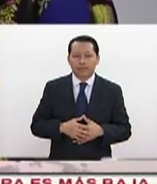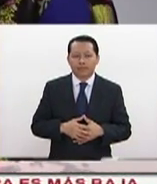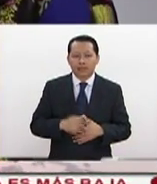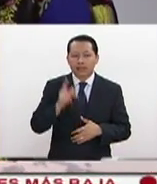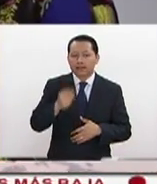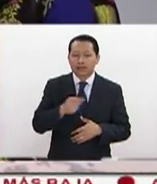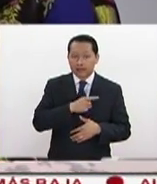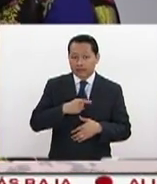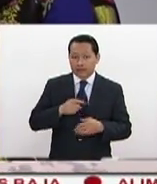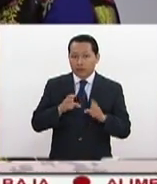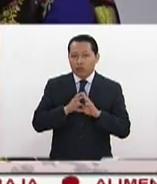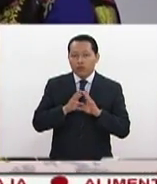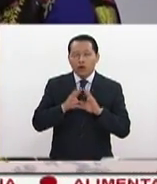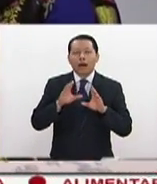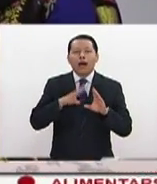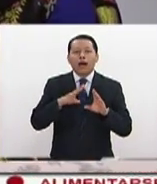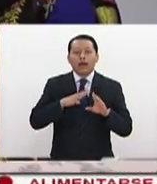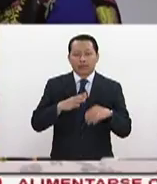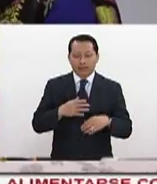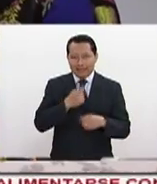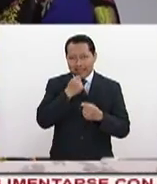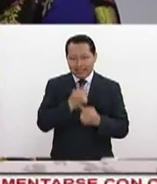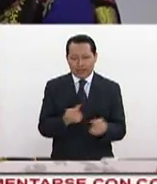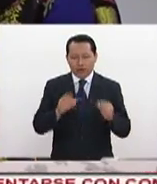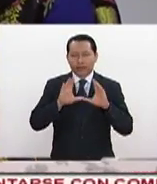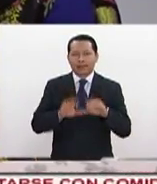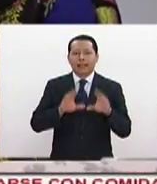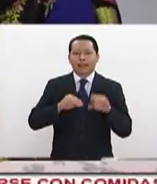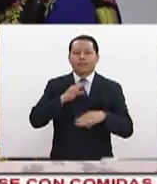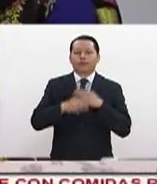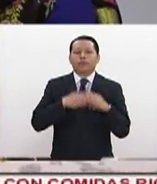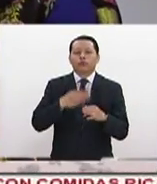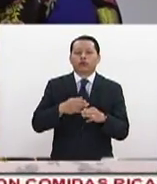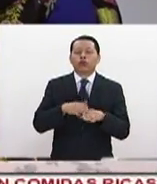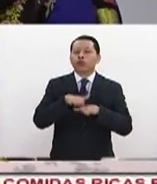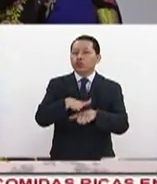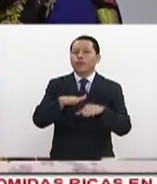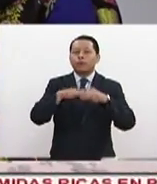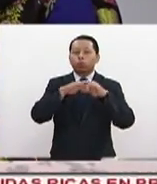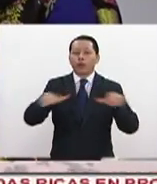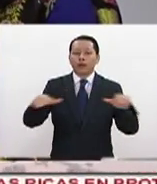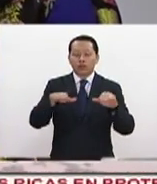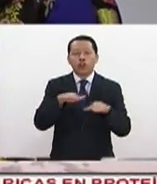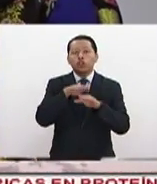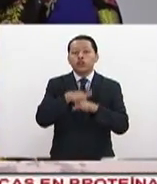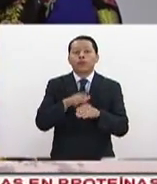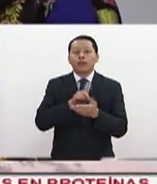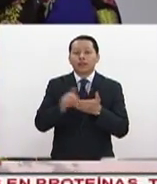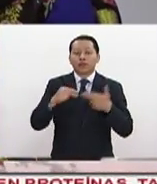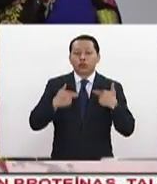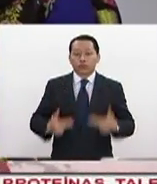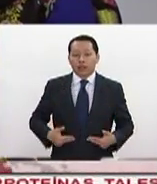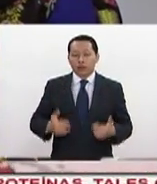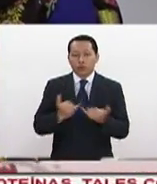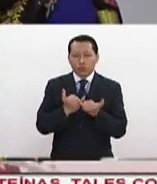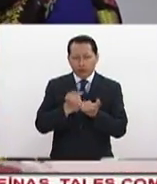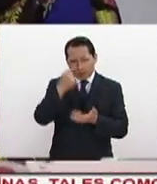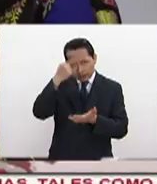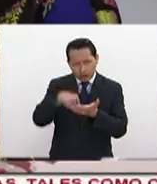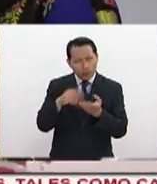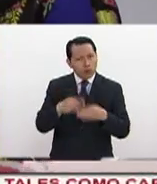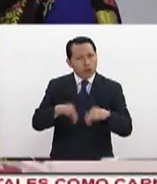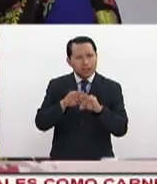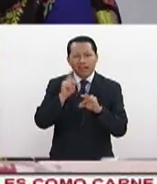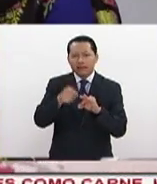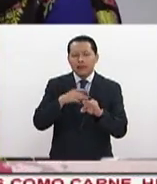Se trata de cómo les enseñamos a nuestros niños sobre el mundo, sobre la igualdad, sobre los derechos humanos. Creo que es